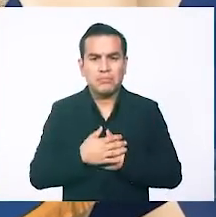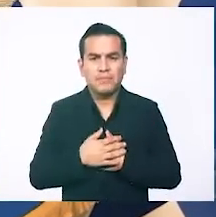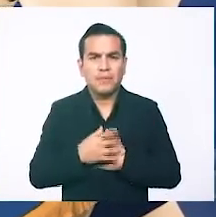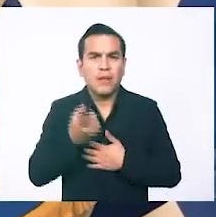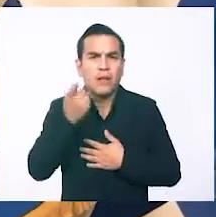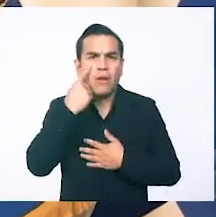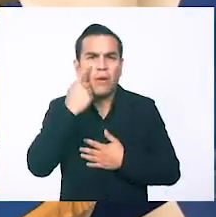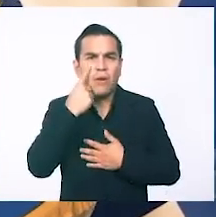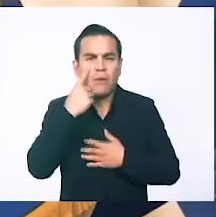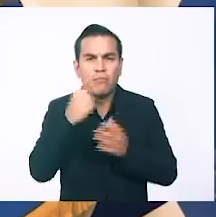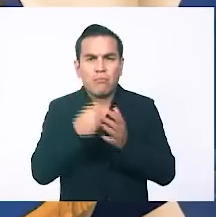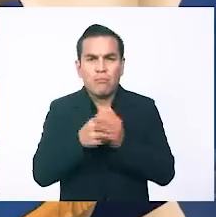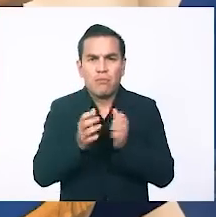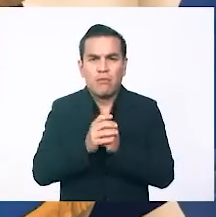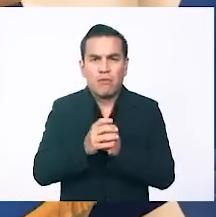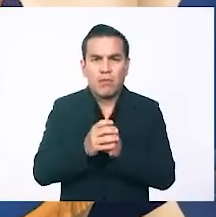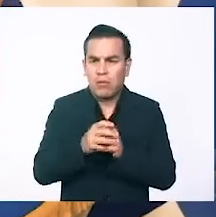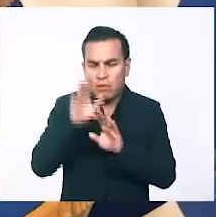¿Dónde está la violación aquí?